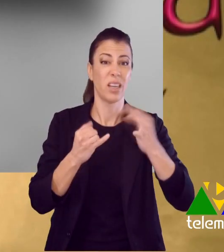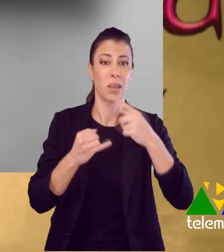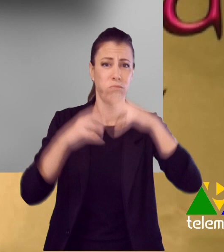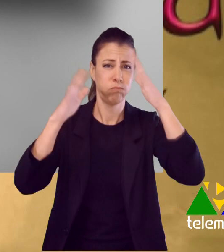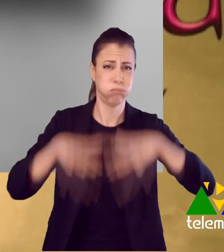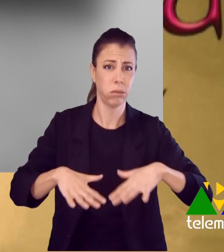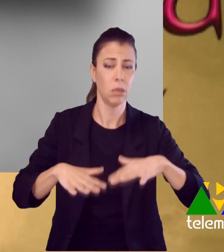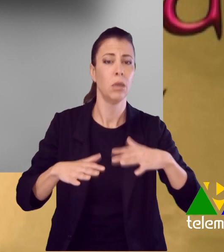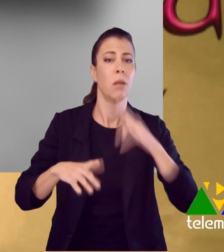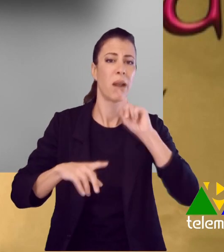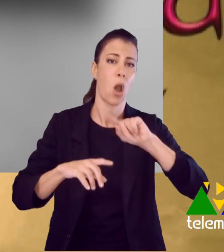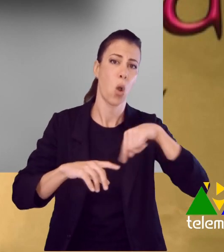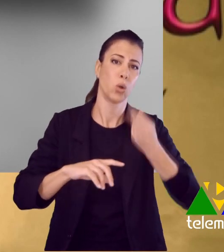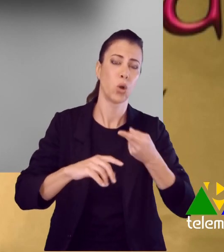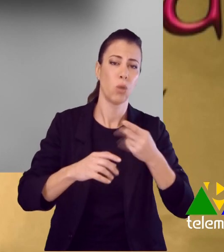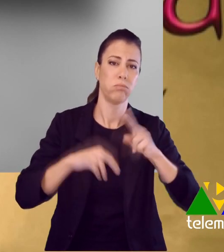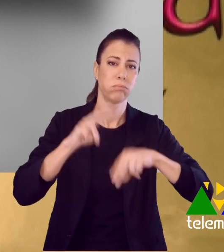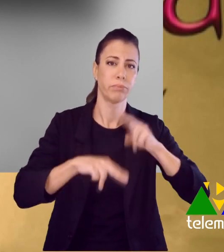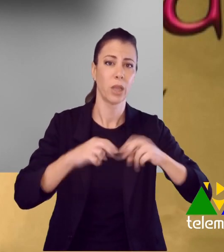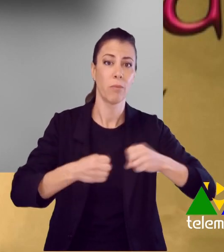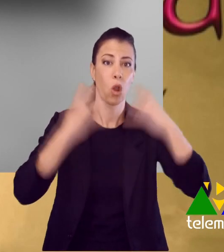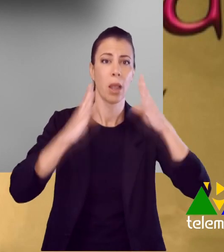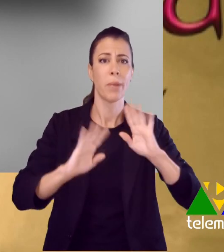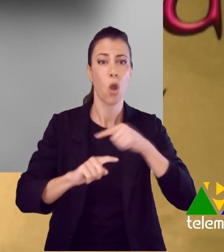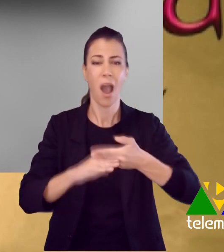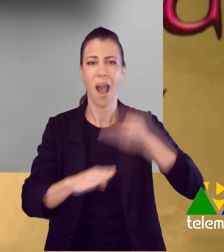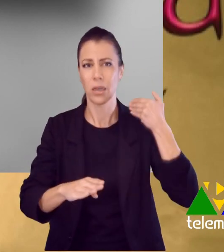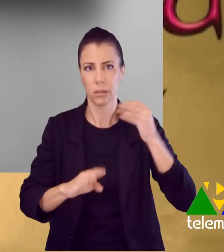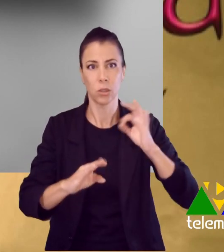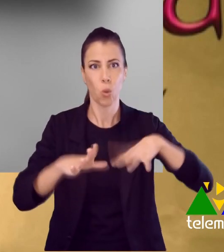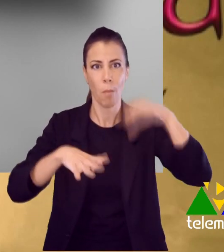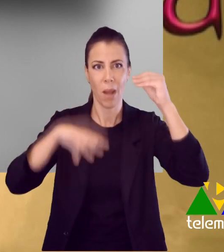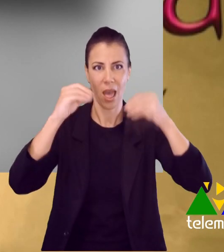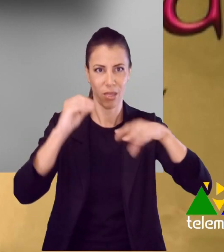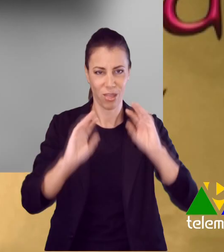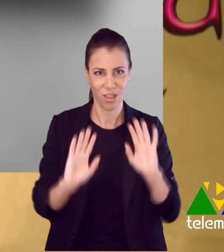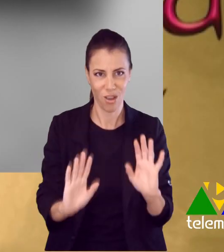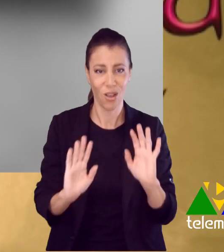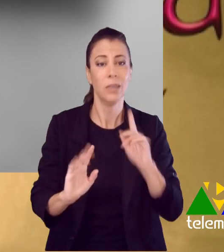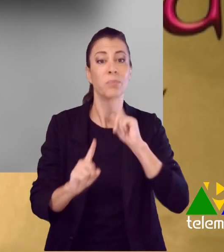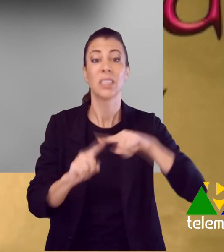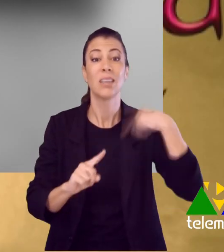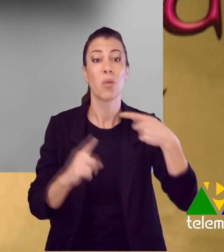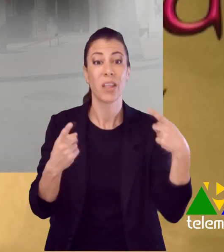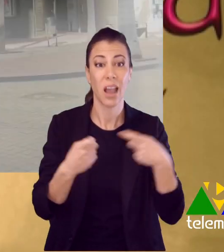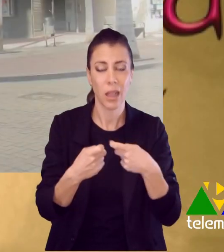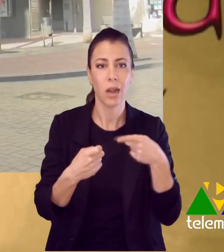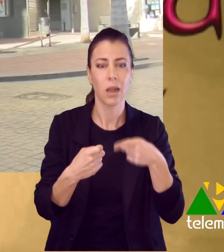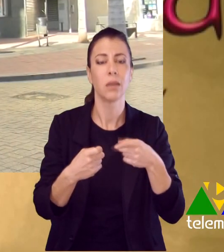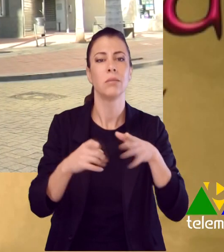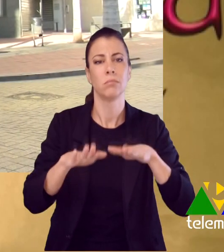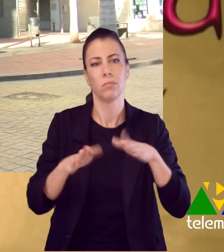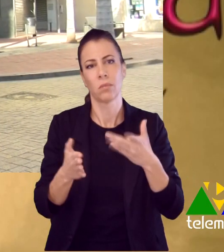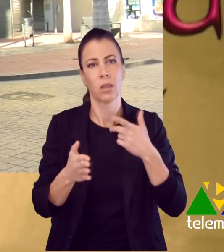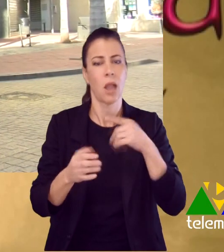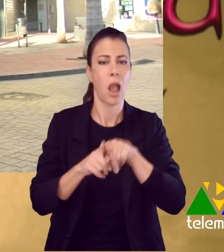palacio donde, como citábamos antes en uno de los programas anteriores, los bajos, después de la guerra, estuvo los comedores de